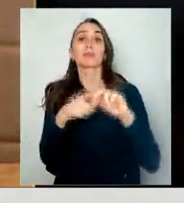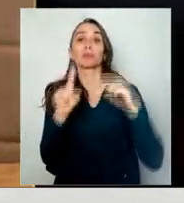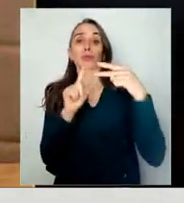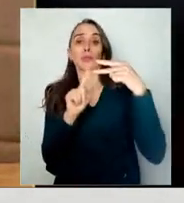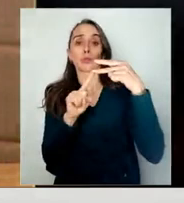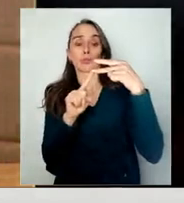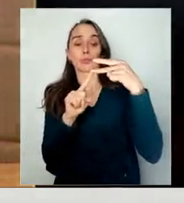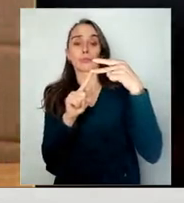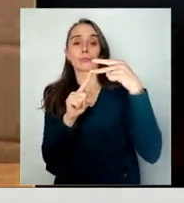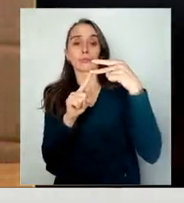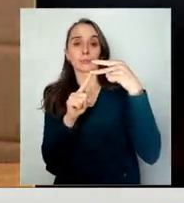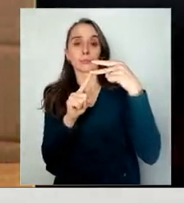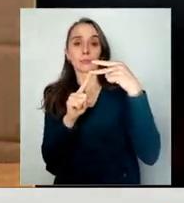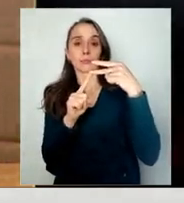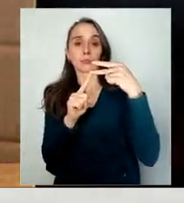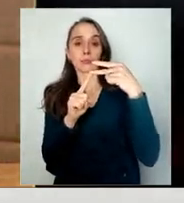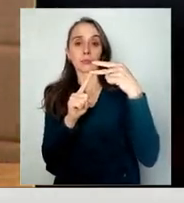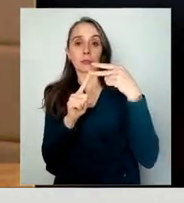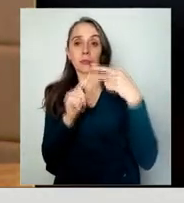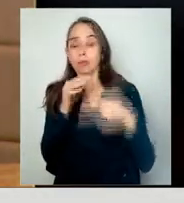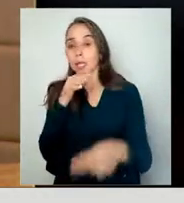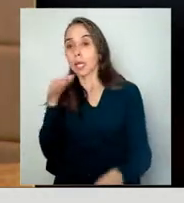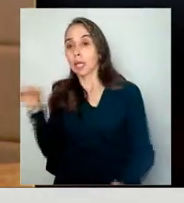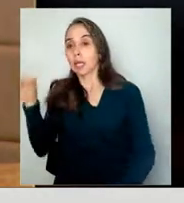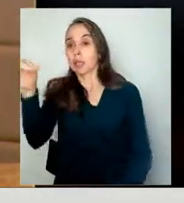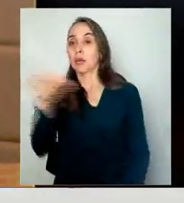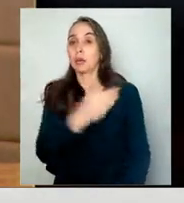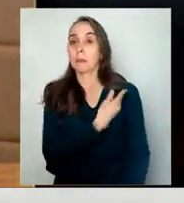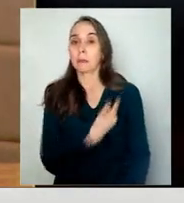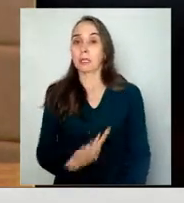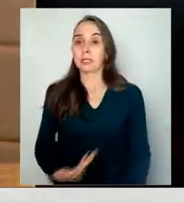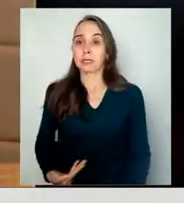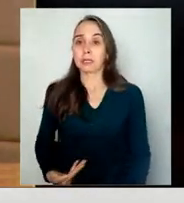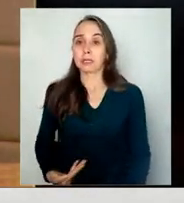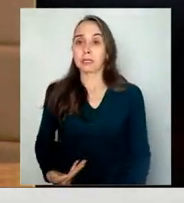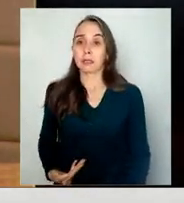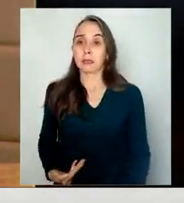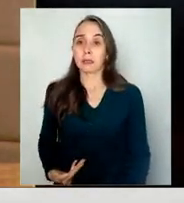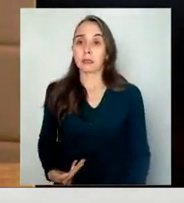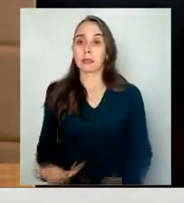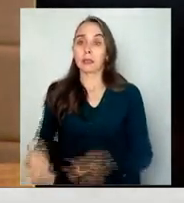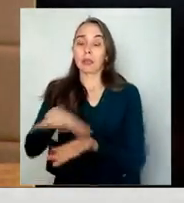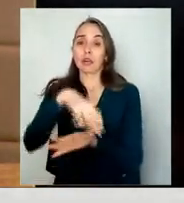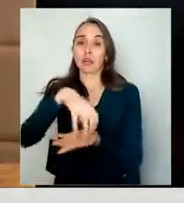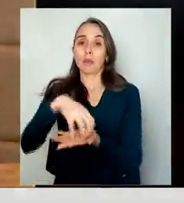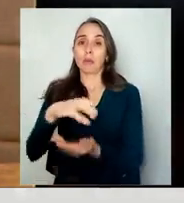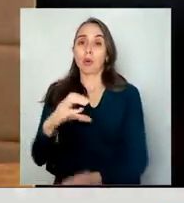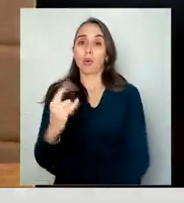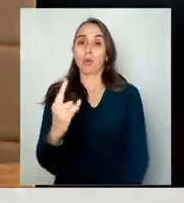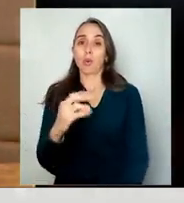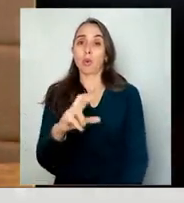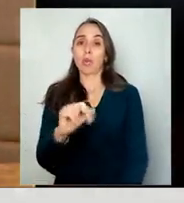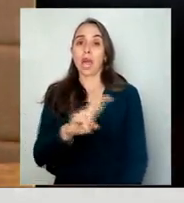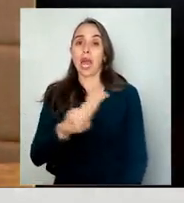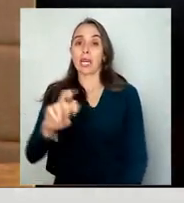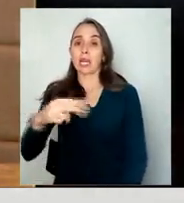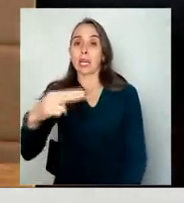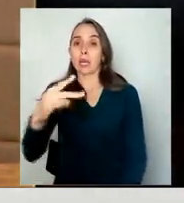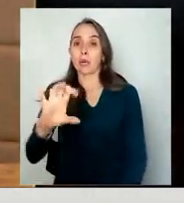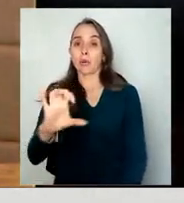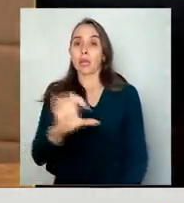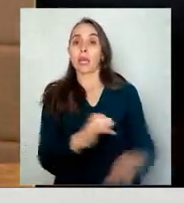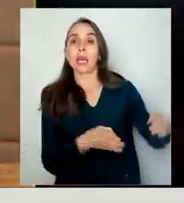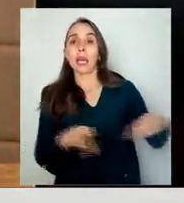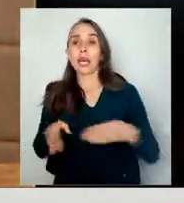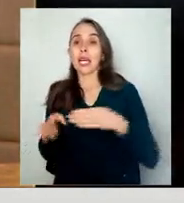decir señor presidente que en la comuna de curarehue el camino entre